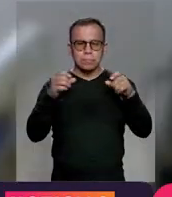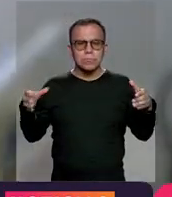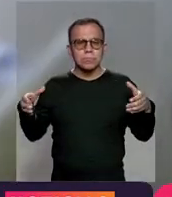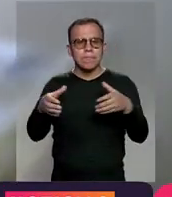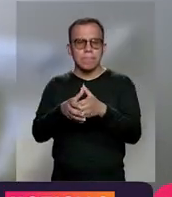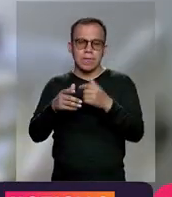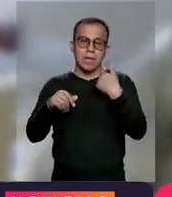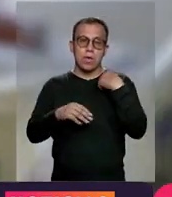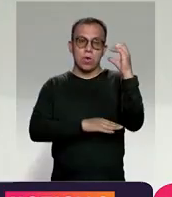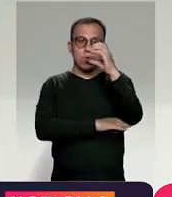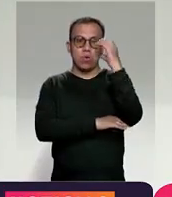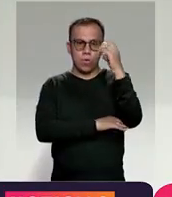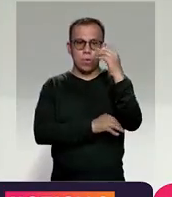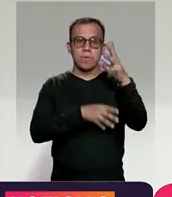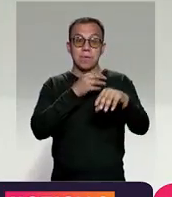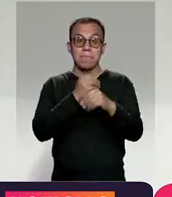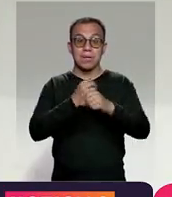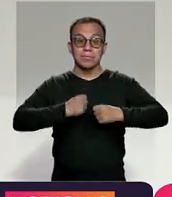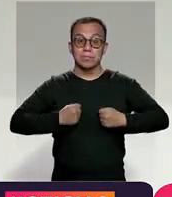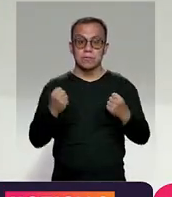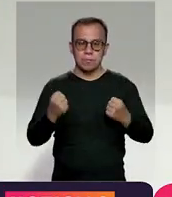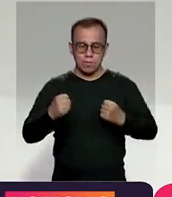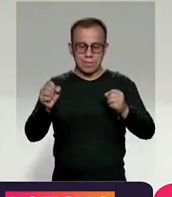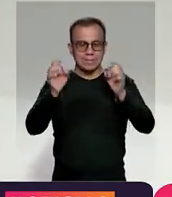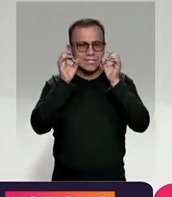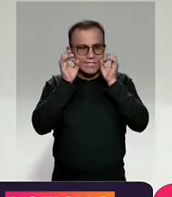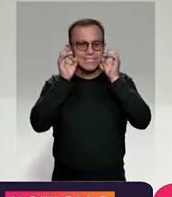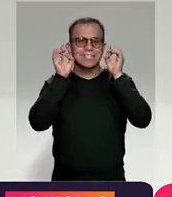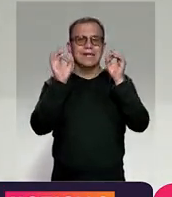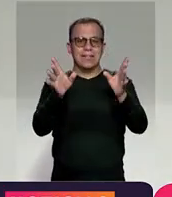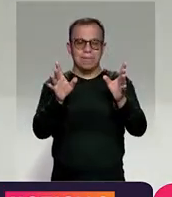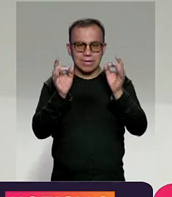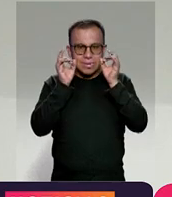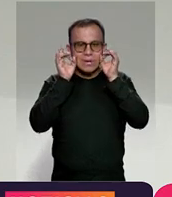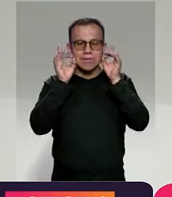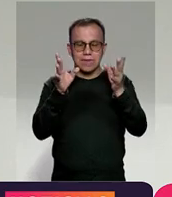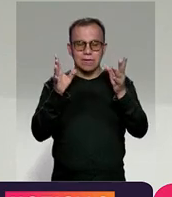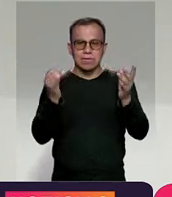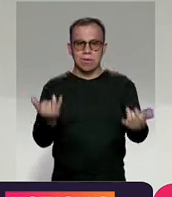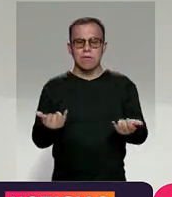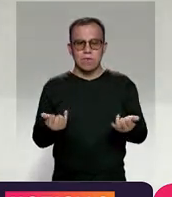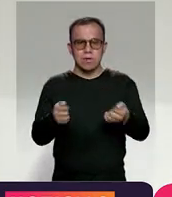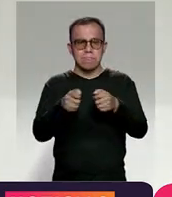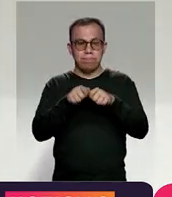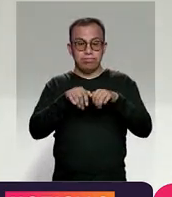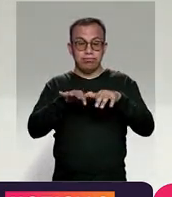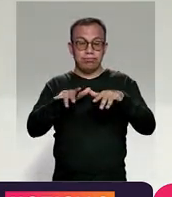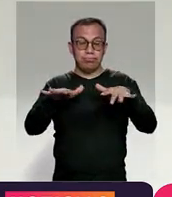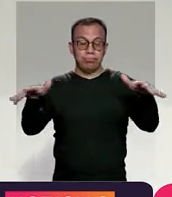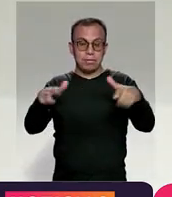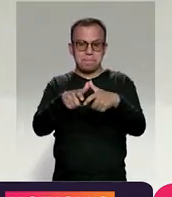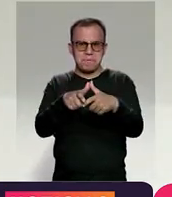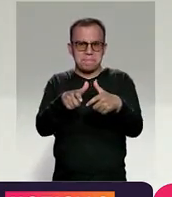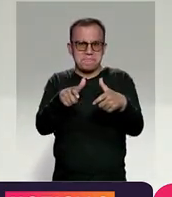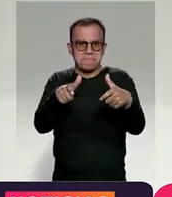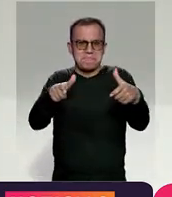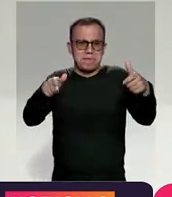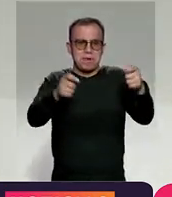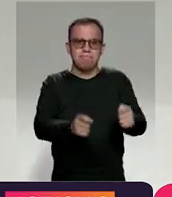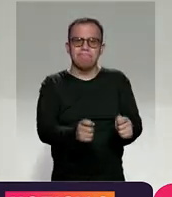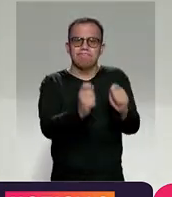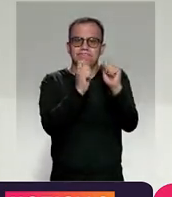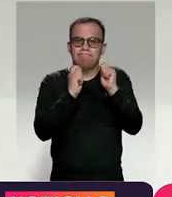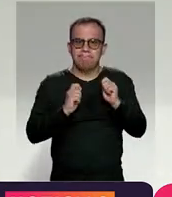del país y Bogotá. Es absolutamente grave. Se han incrementado el número de contagios,